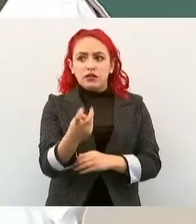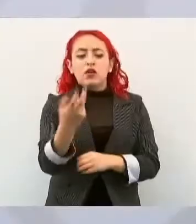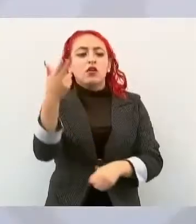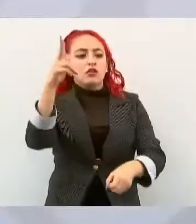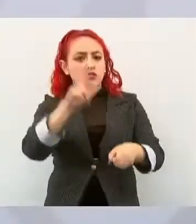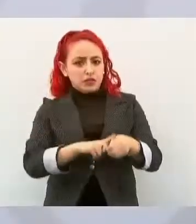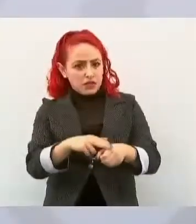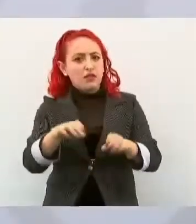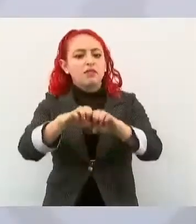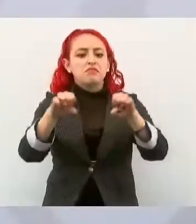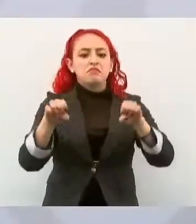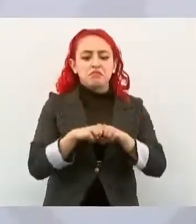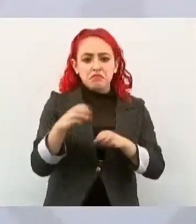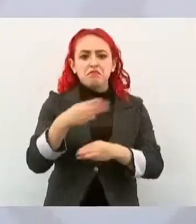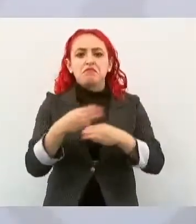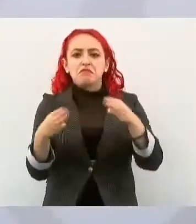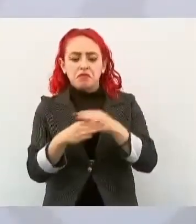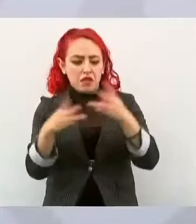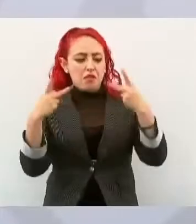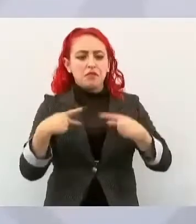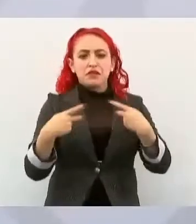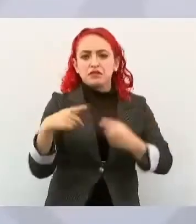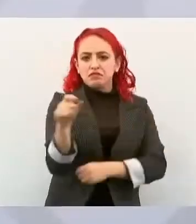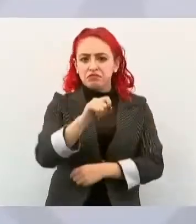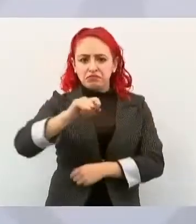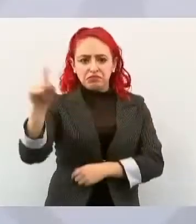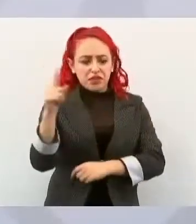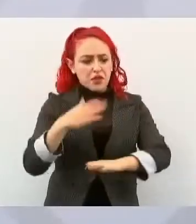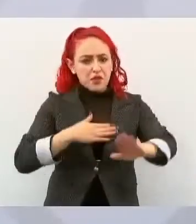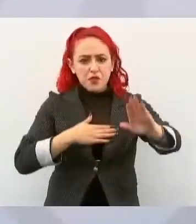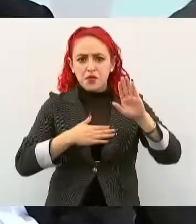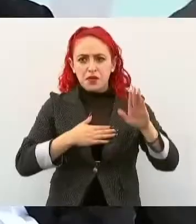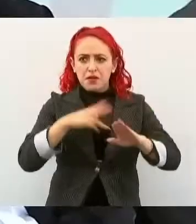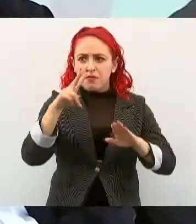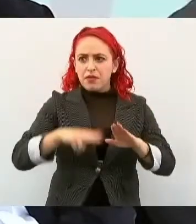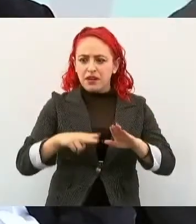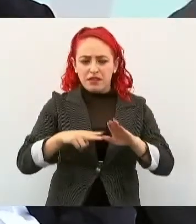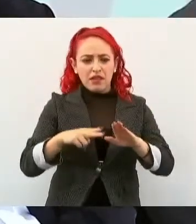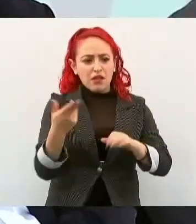equipos, con muy buen personal, con especialistas comprometidos, un hospital